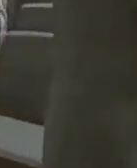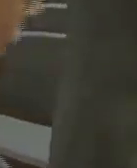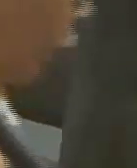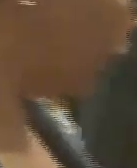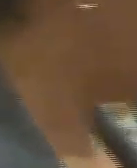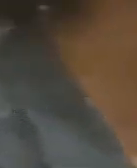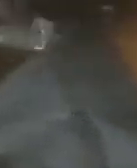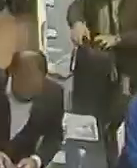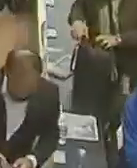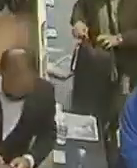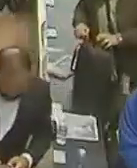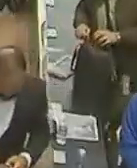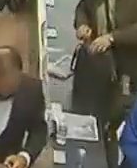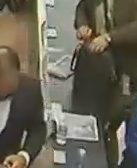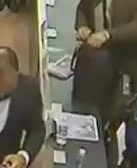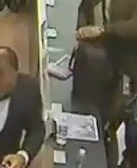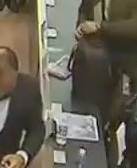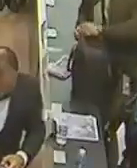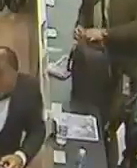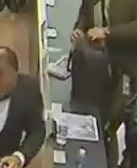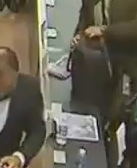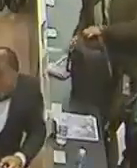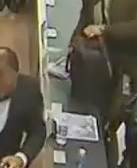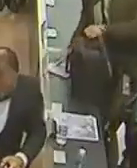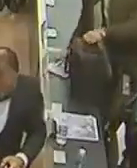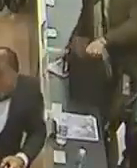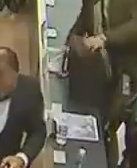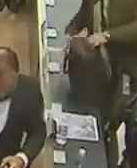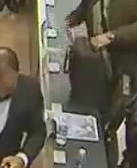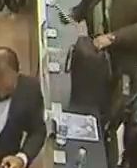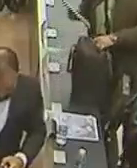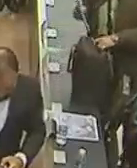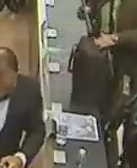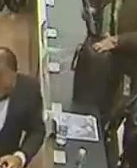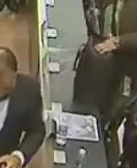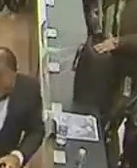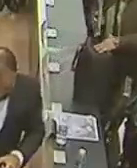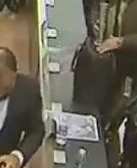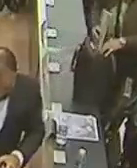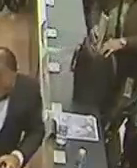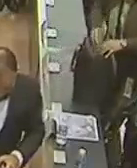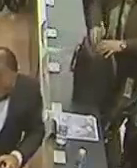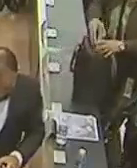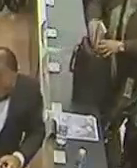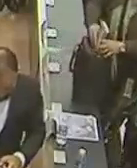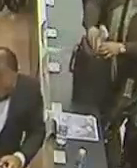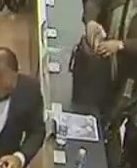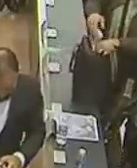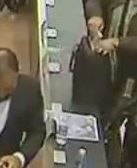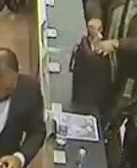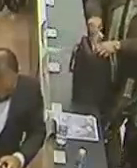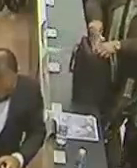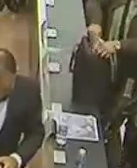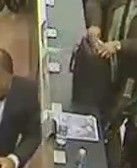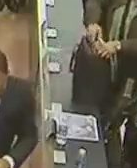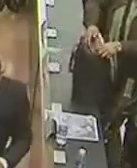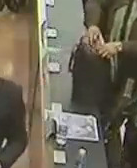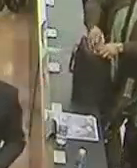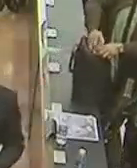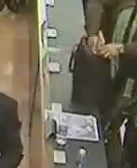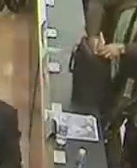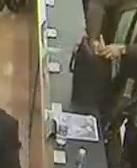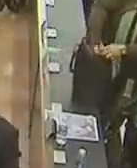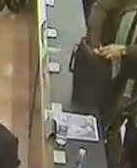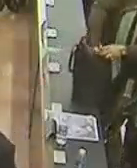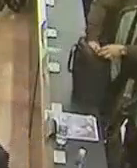diferido este punto para la próxima sesión ordinaria, siendo aprobada esta petición por unanimidad. De esta manera, despedimos